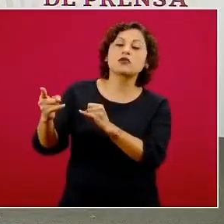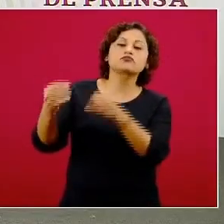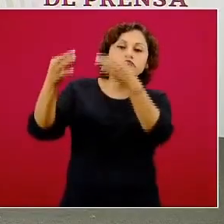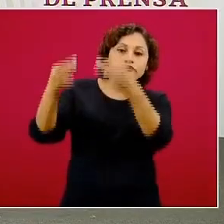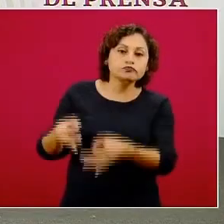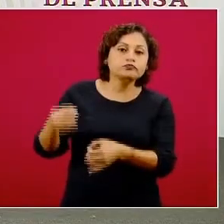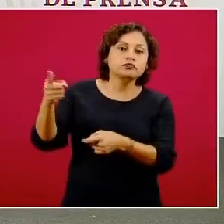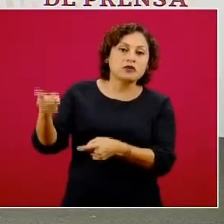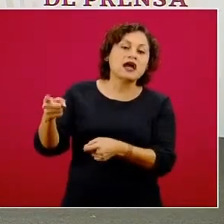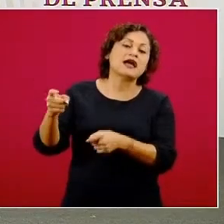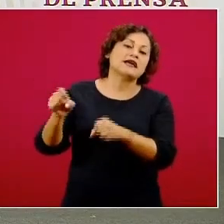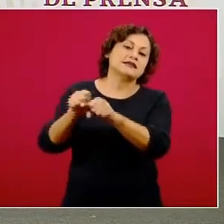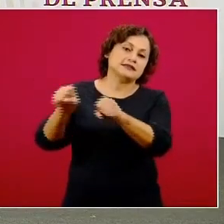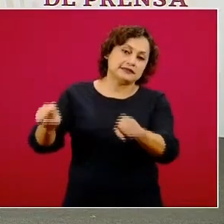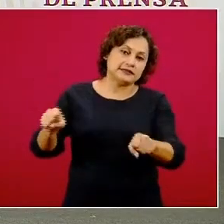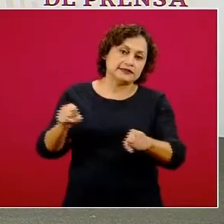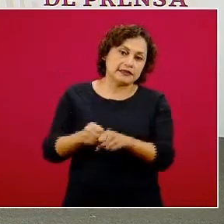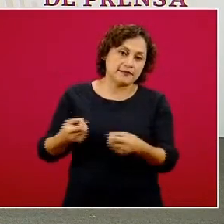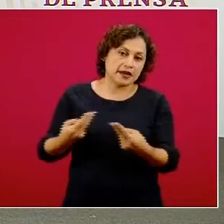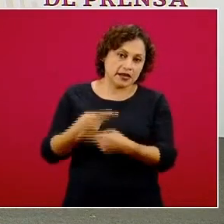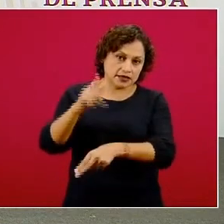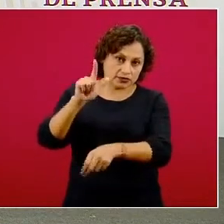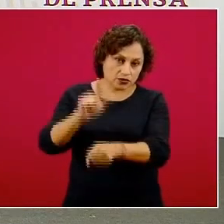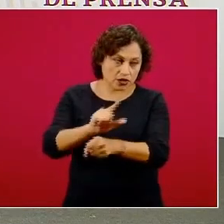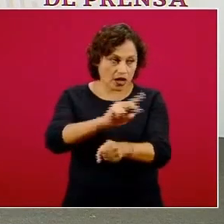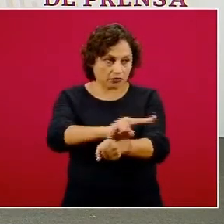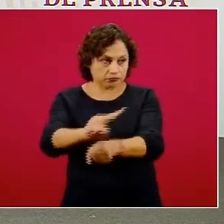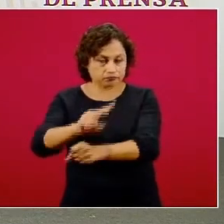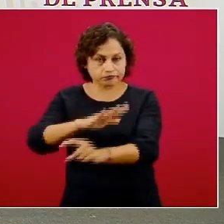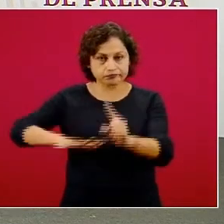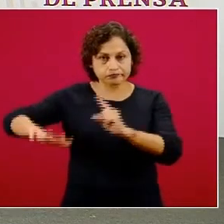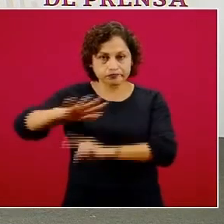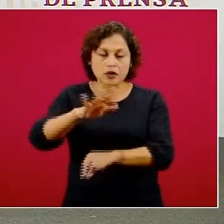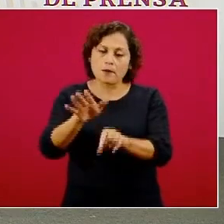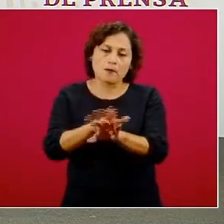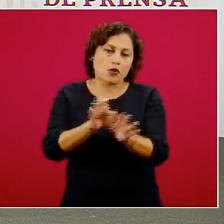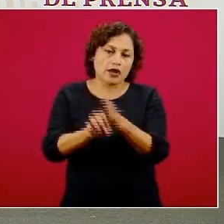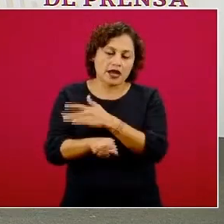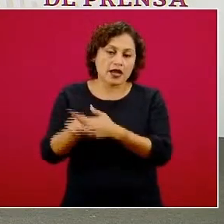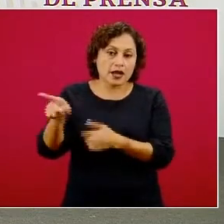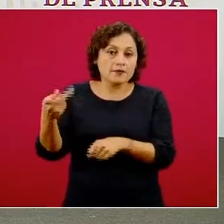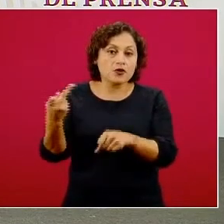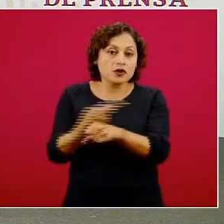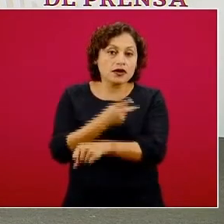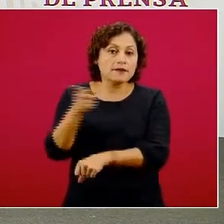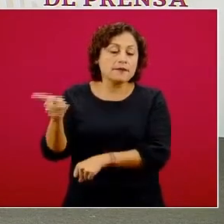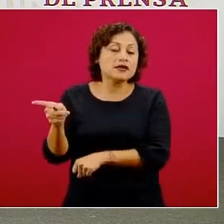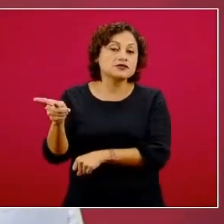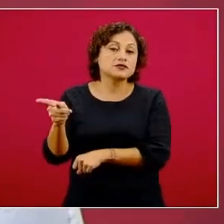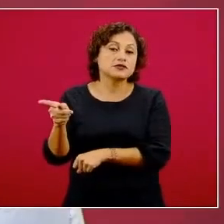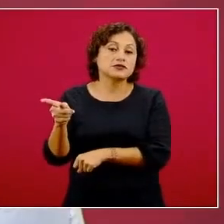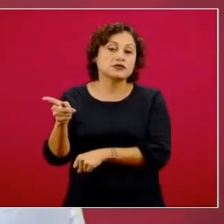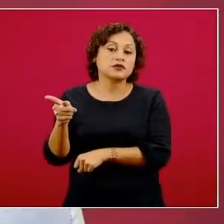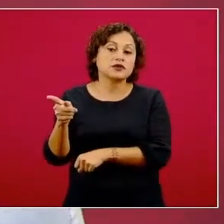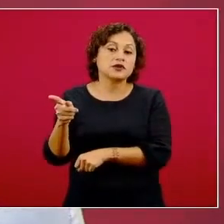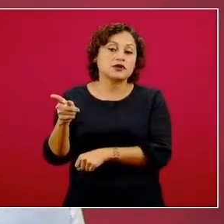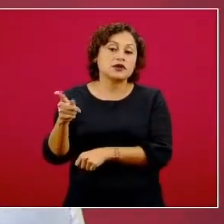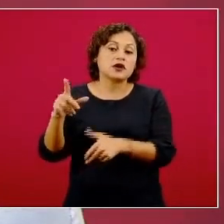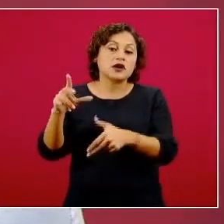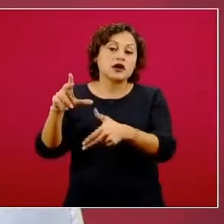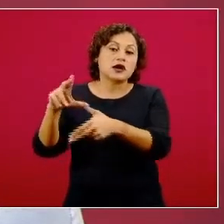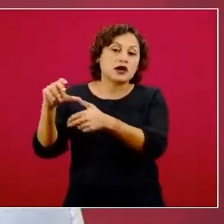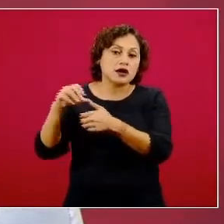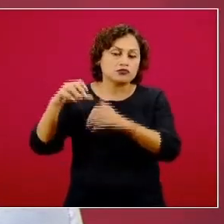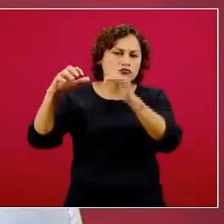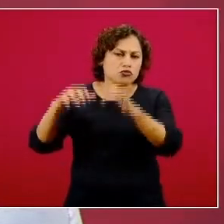Meteorológico Nacional, y desde que se forma, por ejemplo, en este caso pasando la tormenta que tenemos Gama